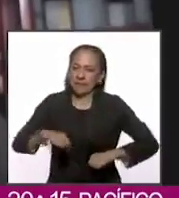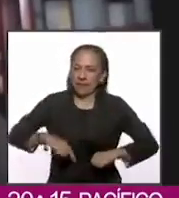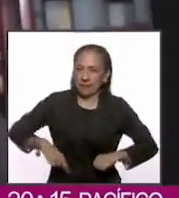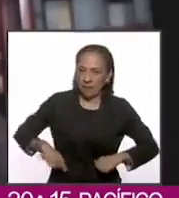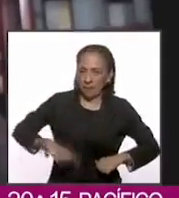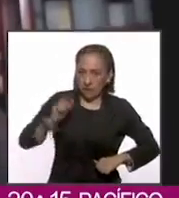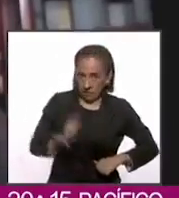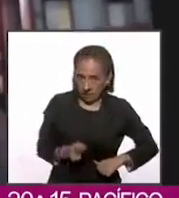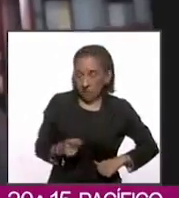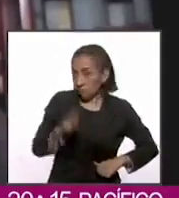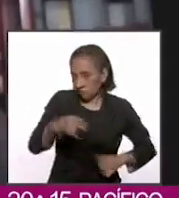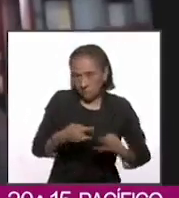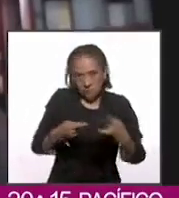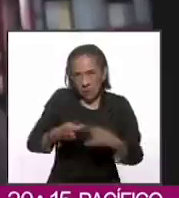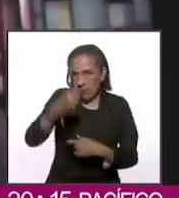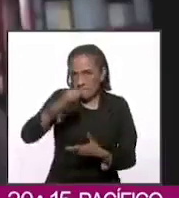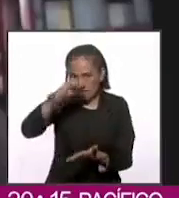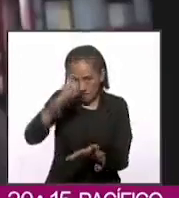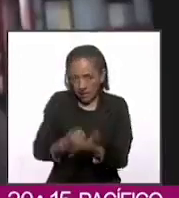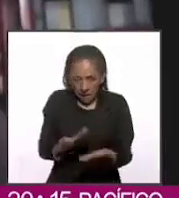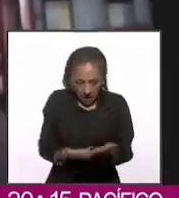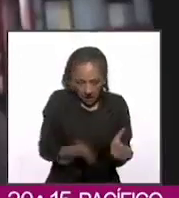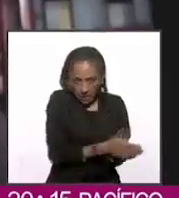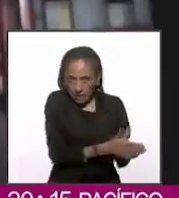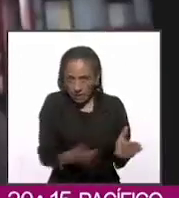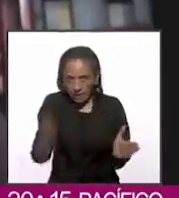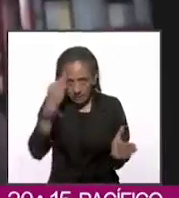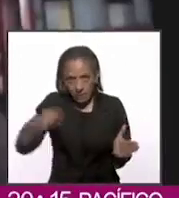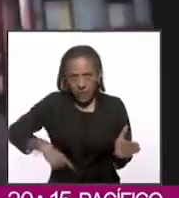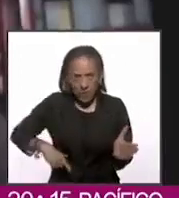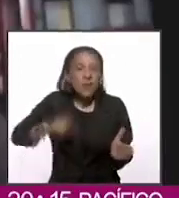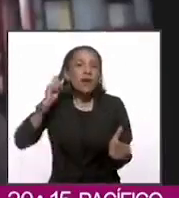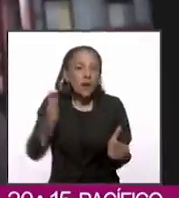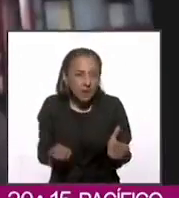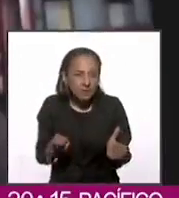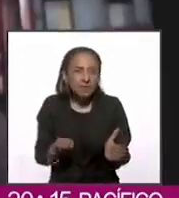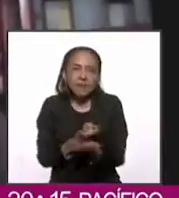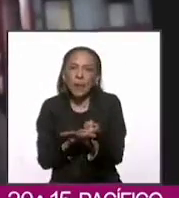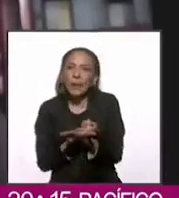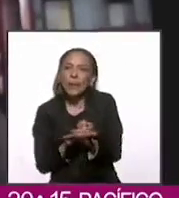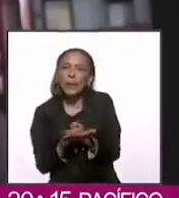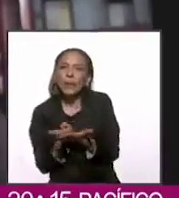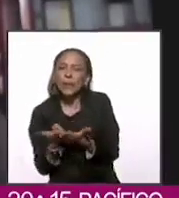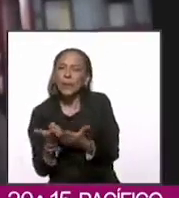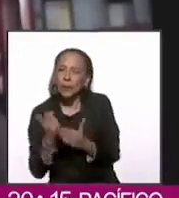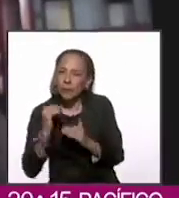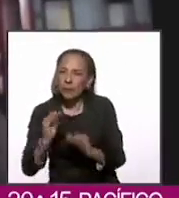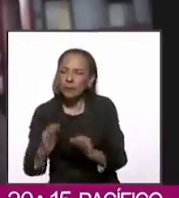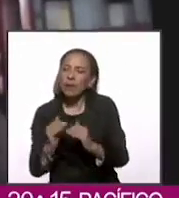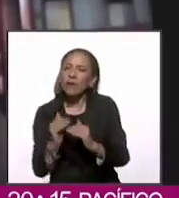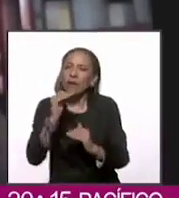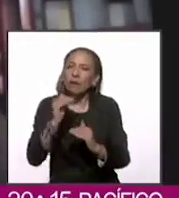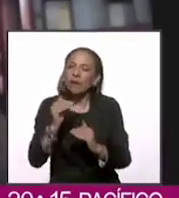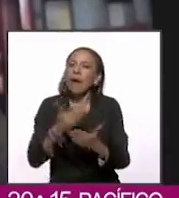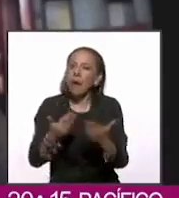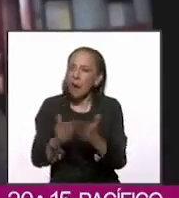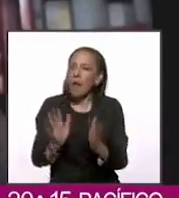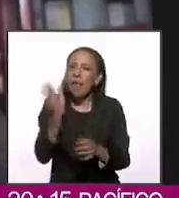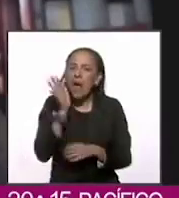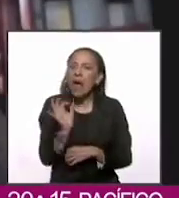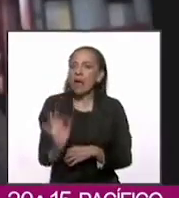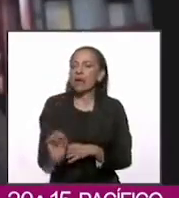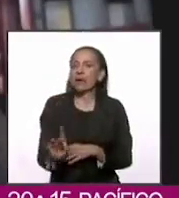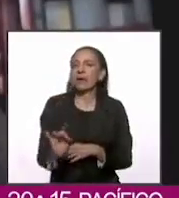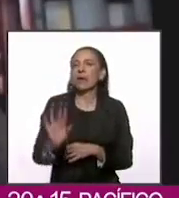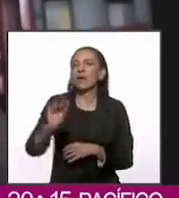histórico también que se ha dado en esta administración en el salario mínimo, que ha recuperado el 90% en términos reales su